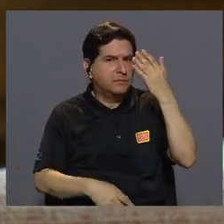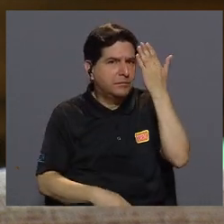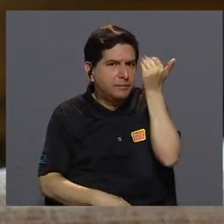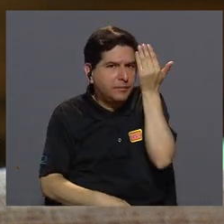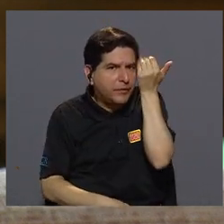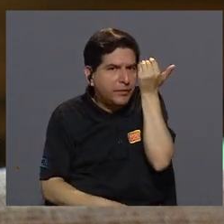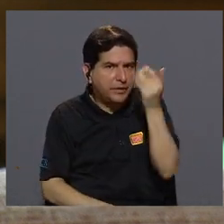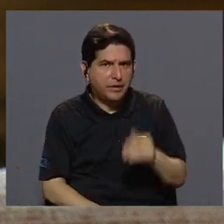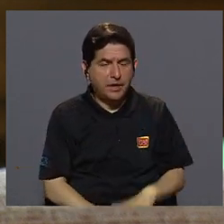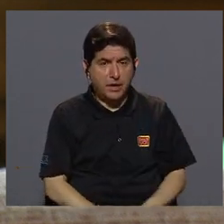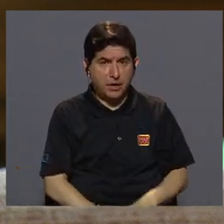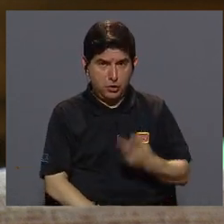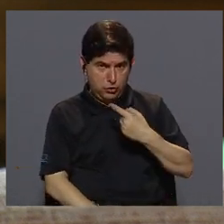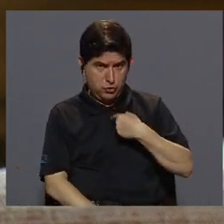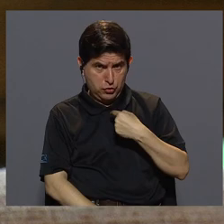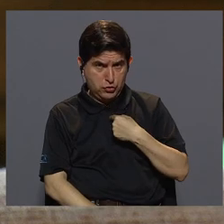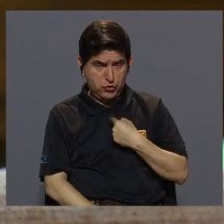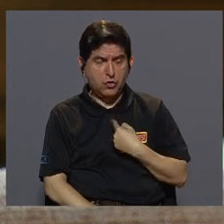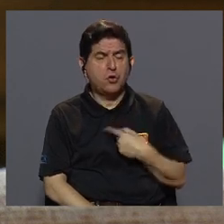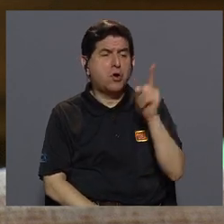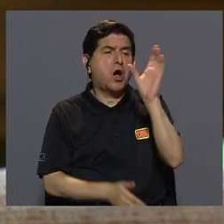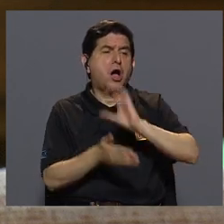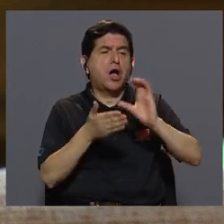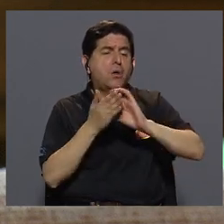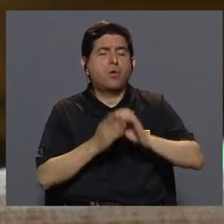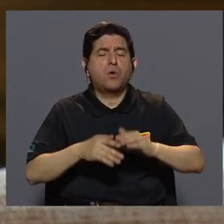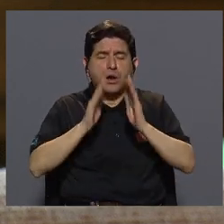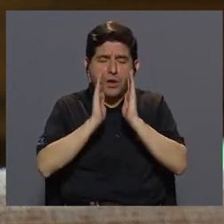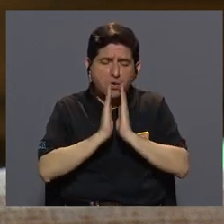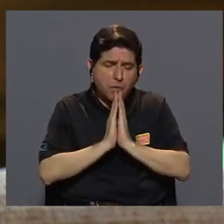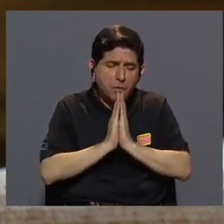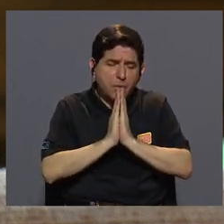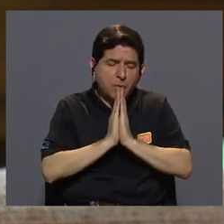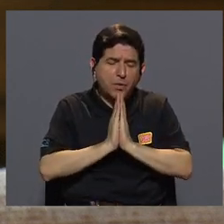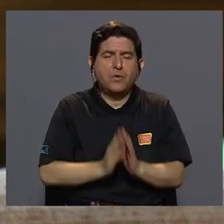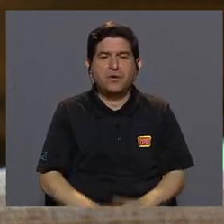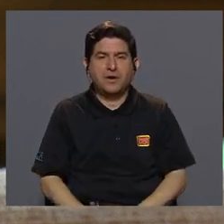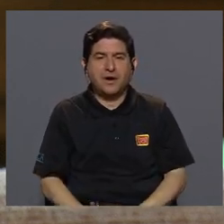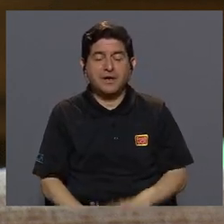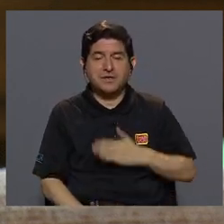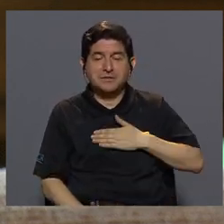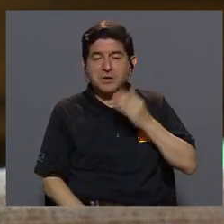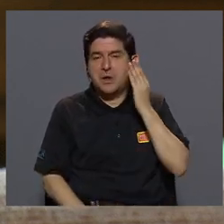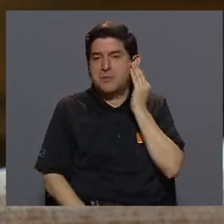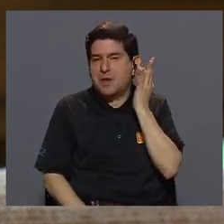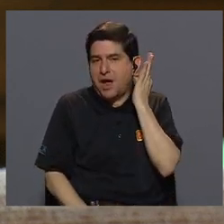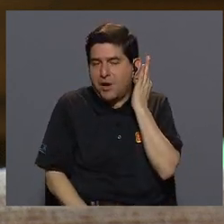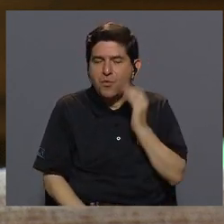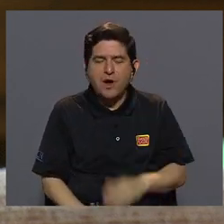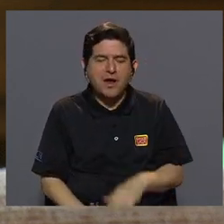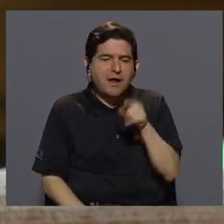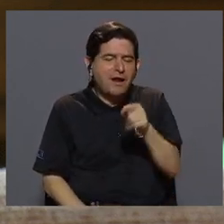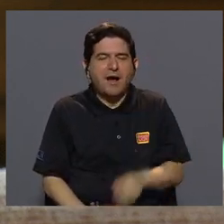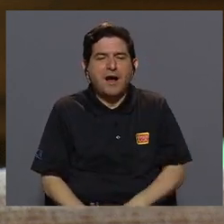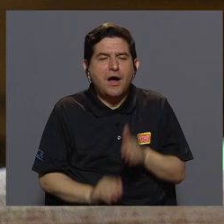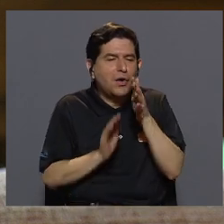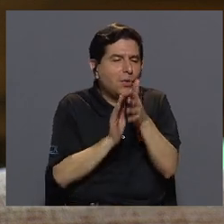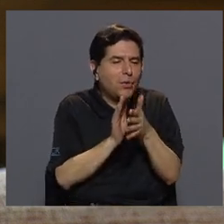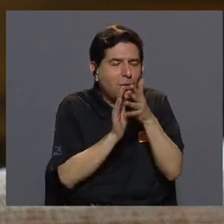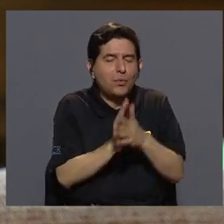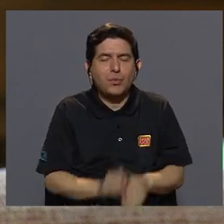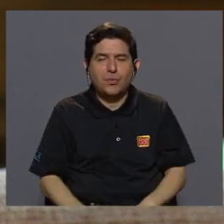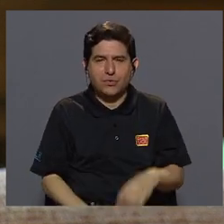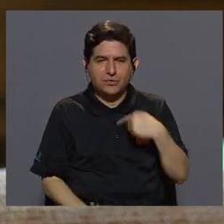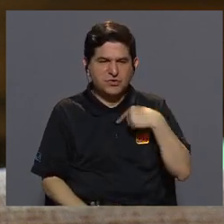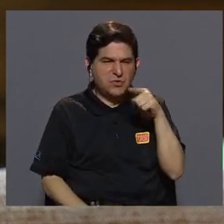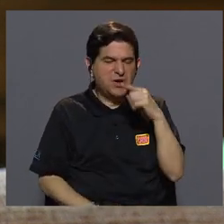Porque yo estaba en un colegio de monjas, estaba cuidada por mi abuela ese año, el resto